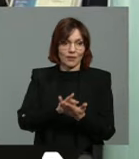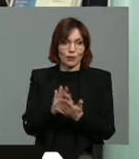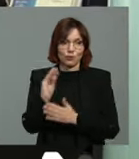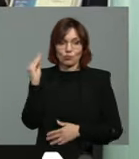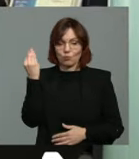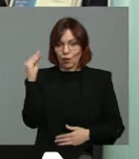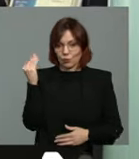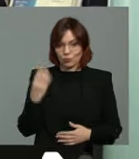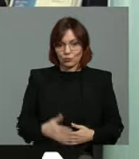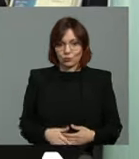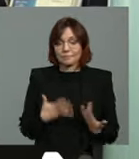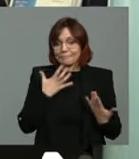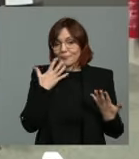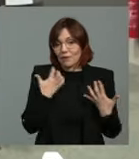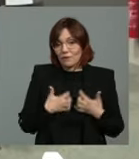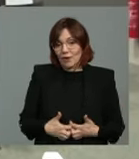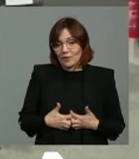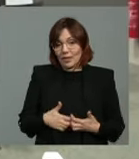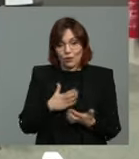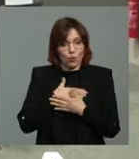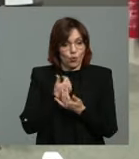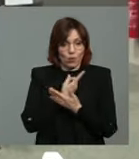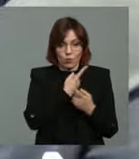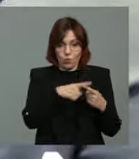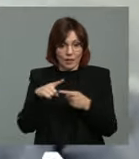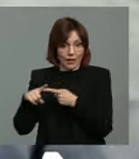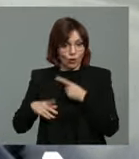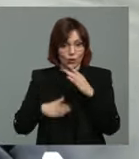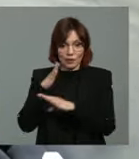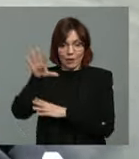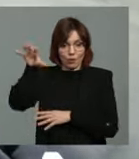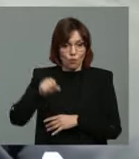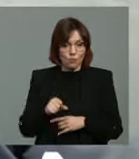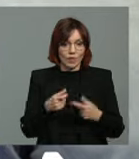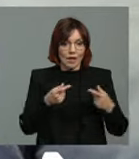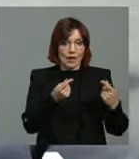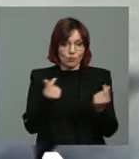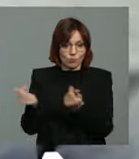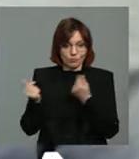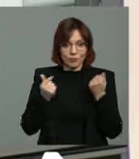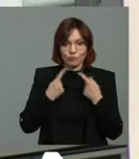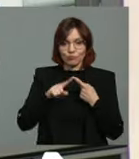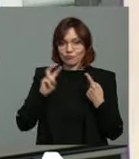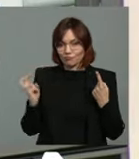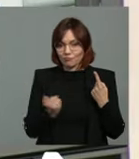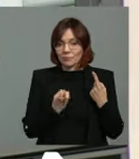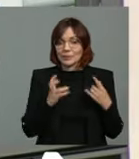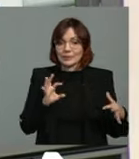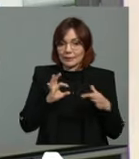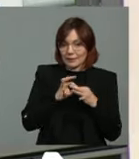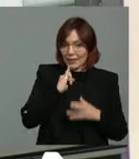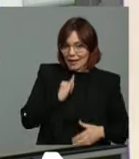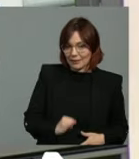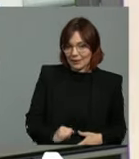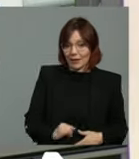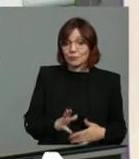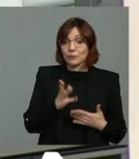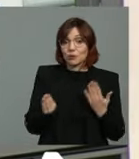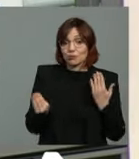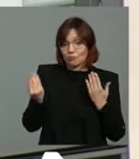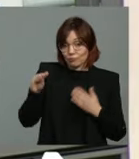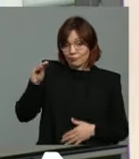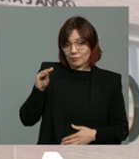afecta en la fabricación de cualquier cosa por ejemplo que vayamos a comprar al supermercado de cualquier servicio y demás entonces en España sí que ese repunte ha sido un poco